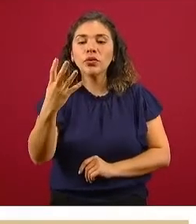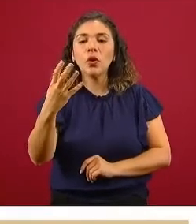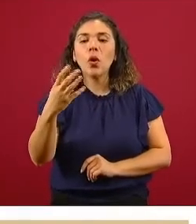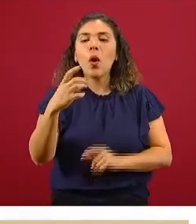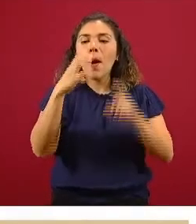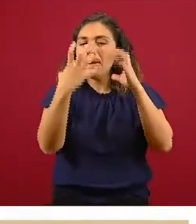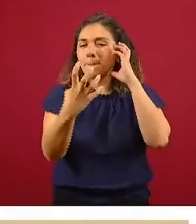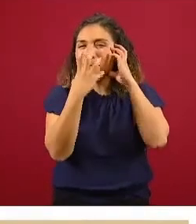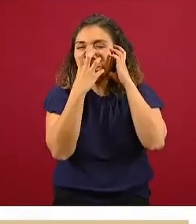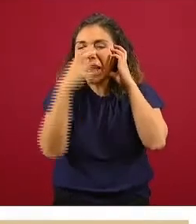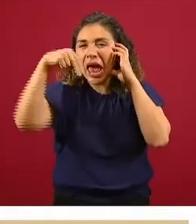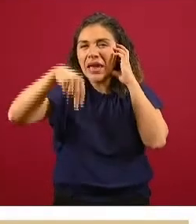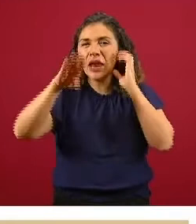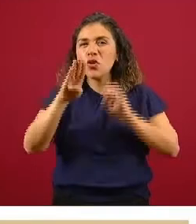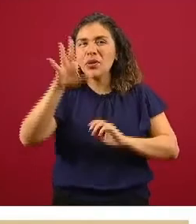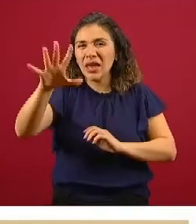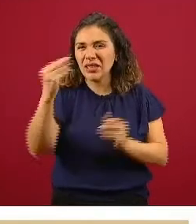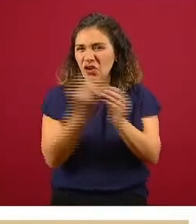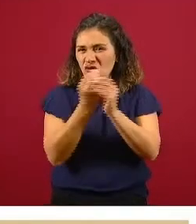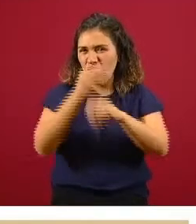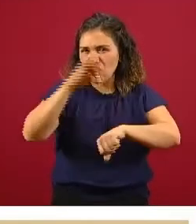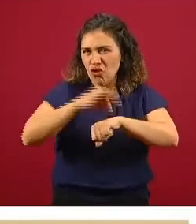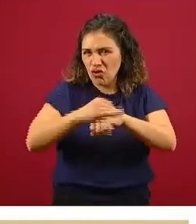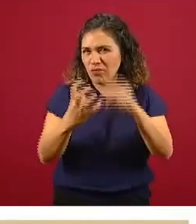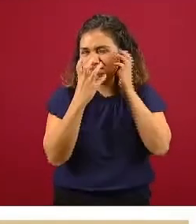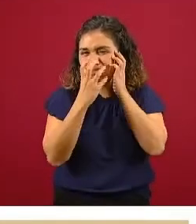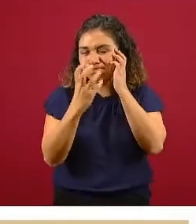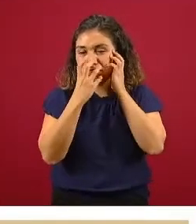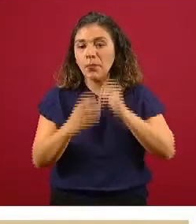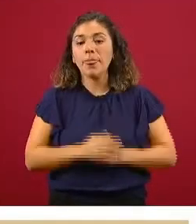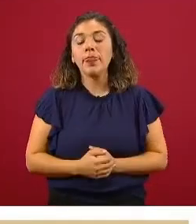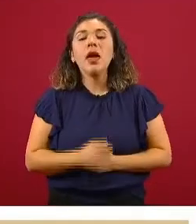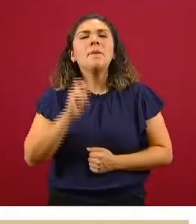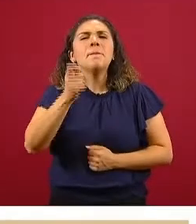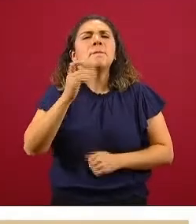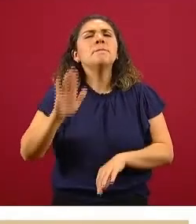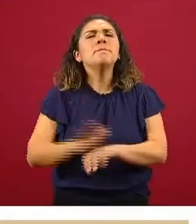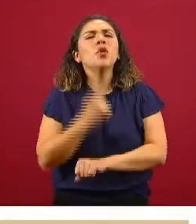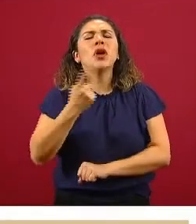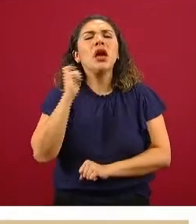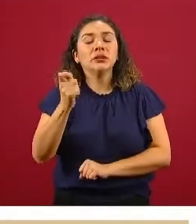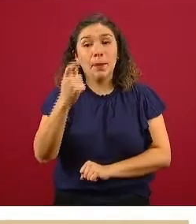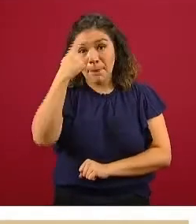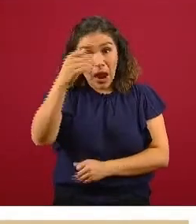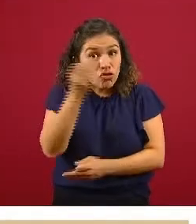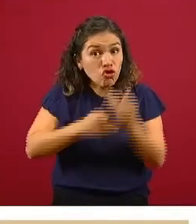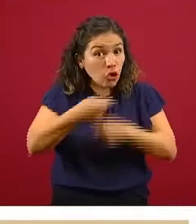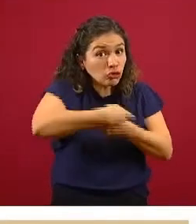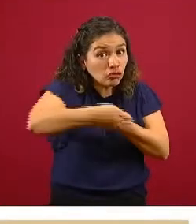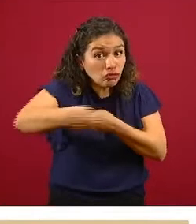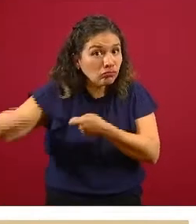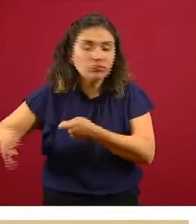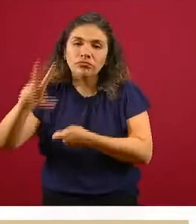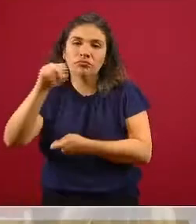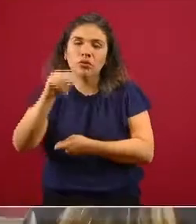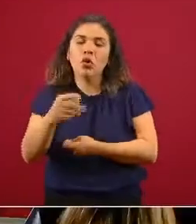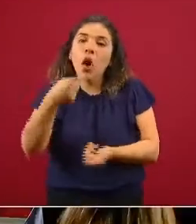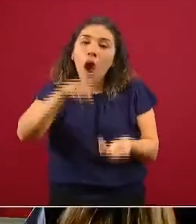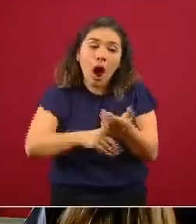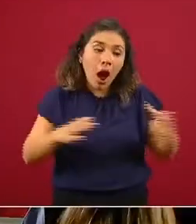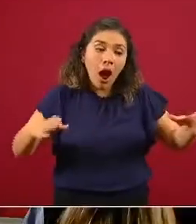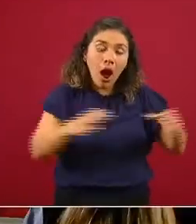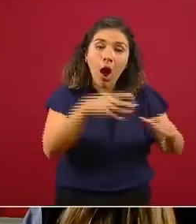271,864 mascarillas N95 desechables. Lo que pasa es que esto no es para todos. Dentro de un